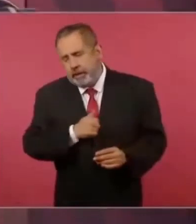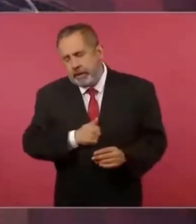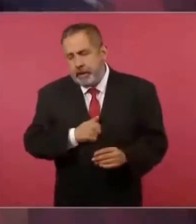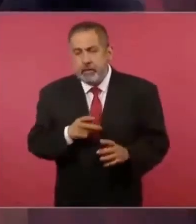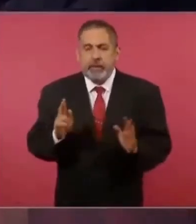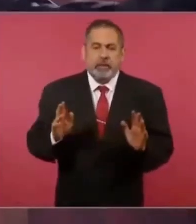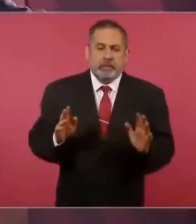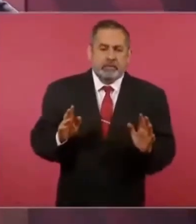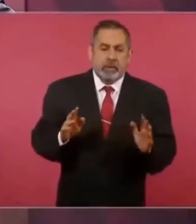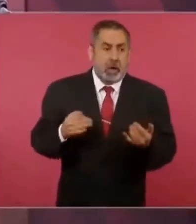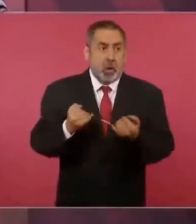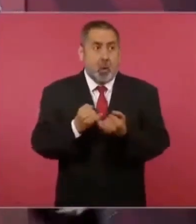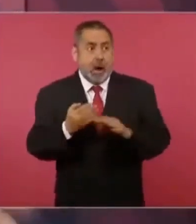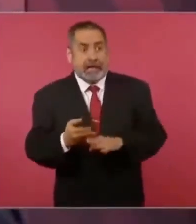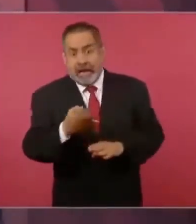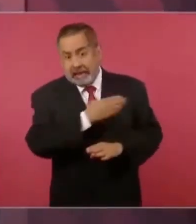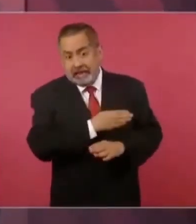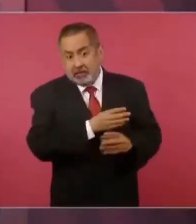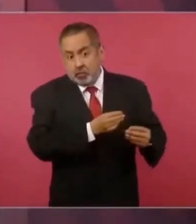tampoco es igual